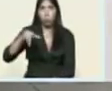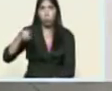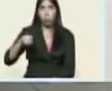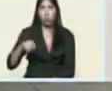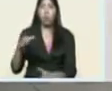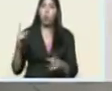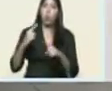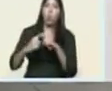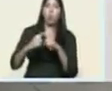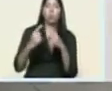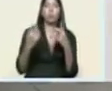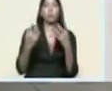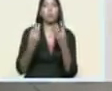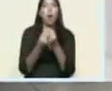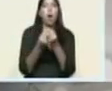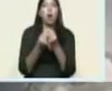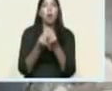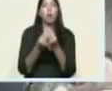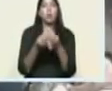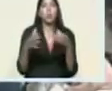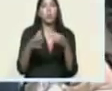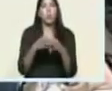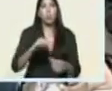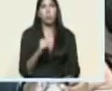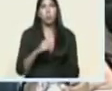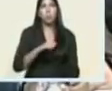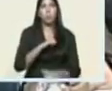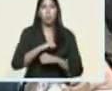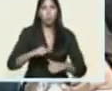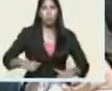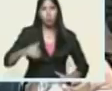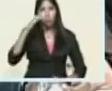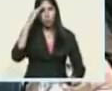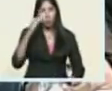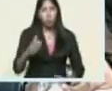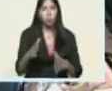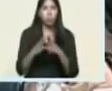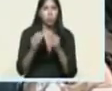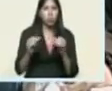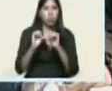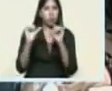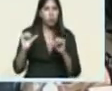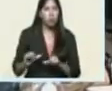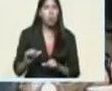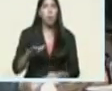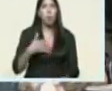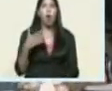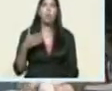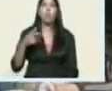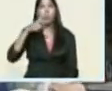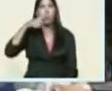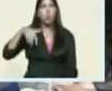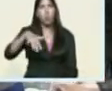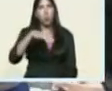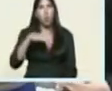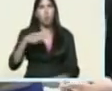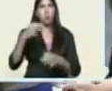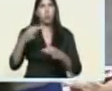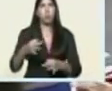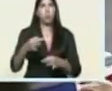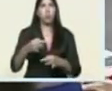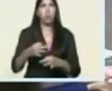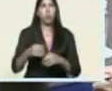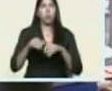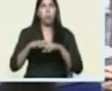Estado organizaran el proceso electoral con todas las garantías para que nuestro pueblo saliera, como va a salir,